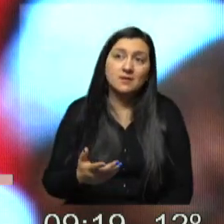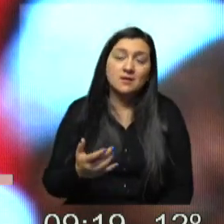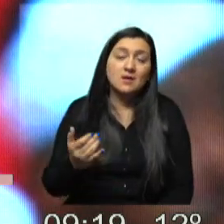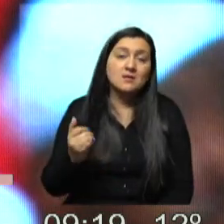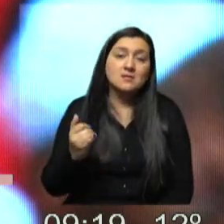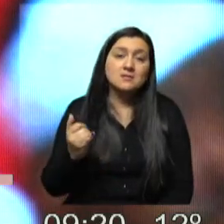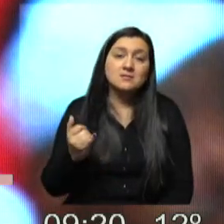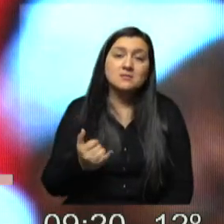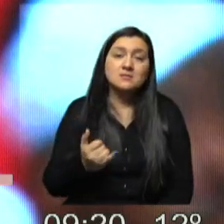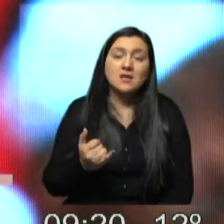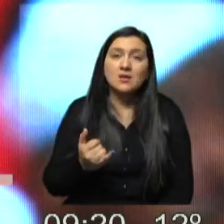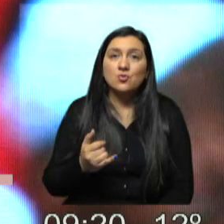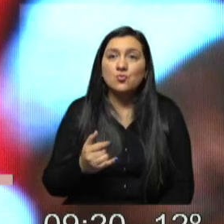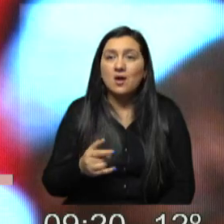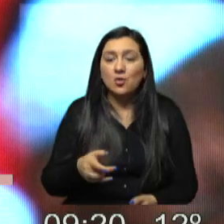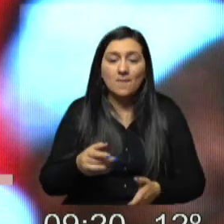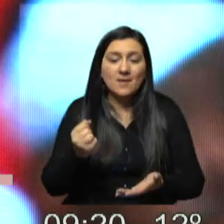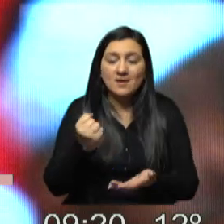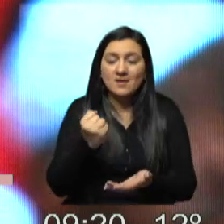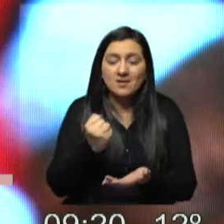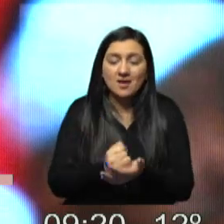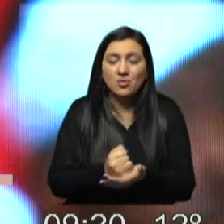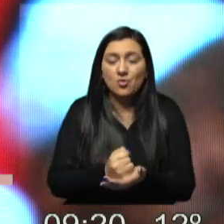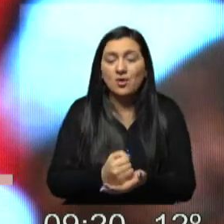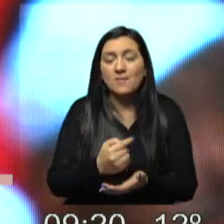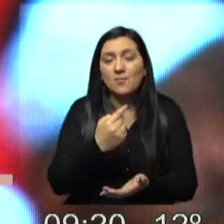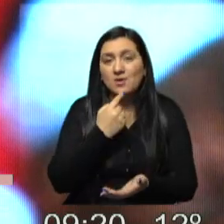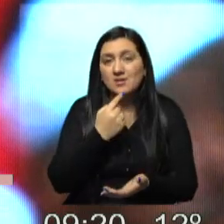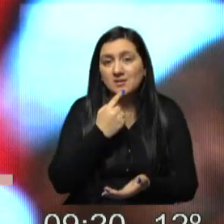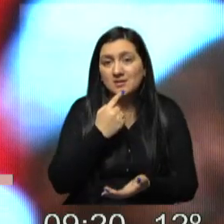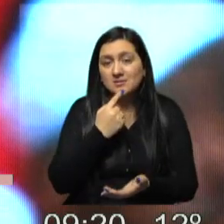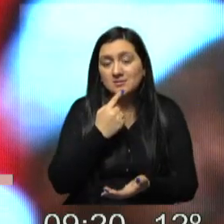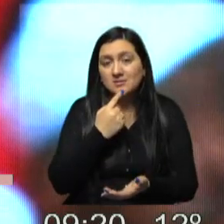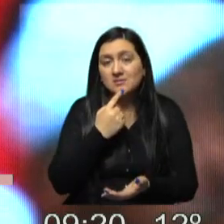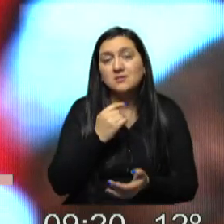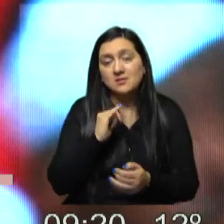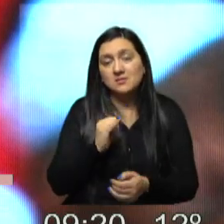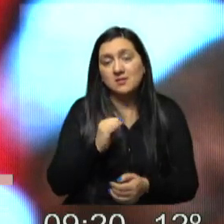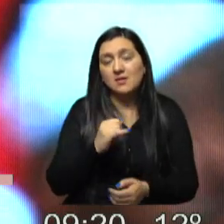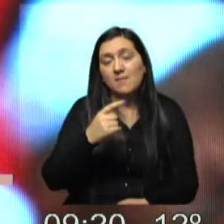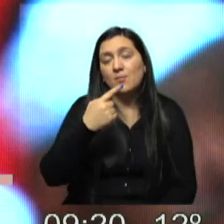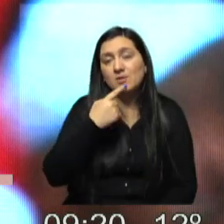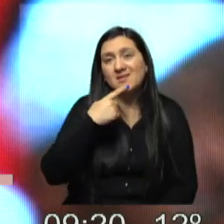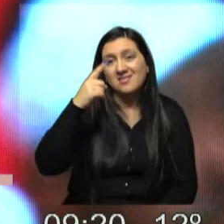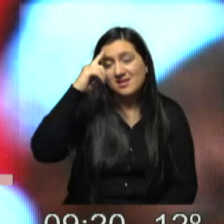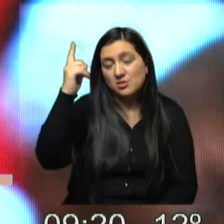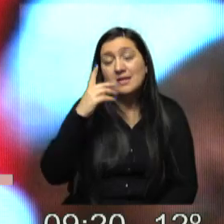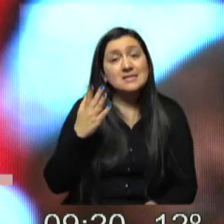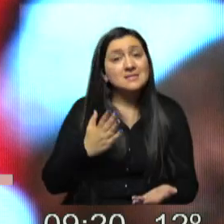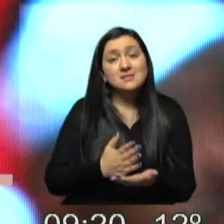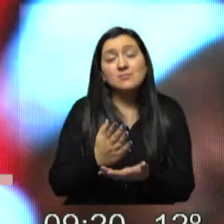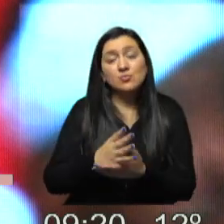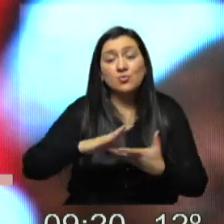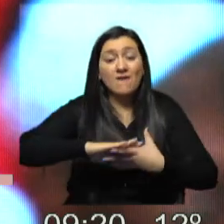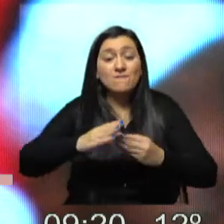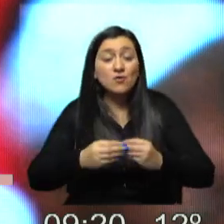si ha tenido una hoja de ruta en términos de políticas el PT cuando llegó al gobierno, ha sido la política internacional. Siempre tuvieron un diseño de